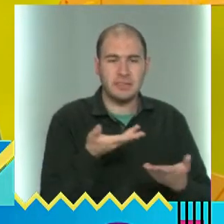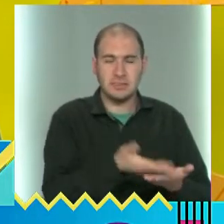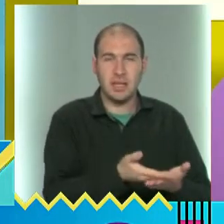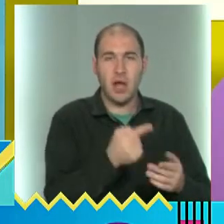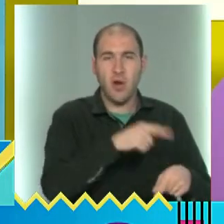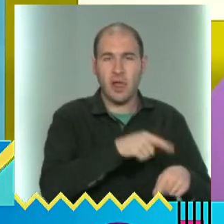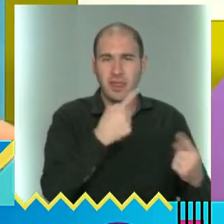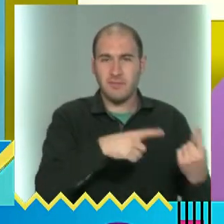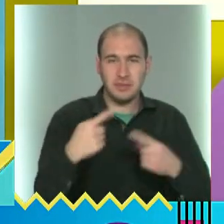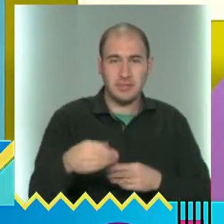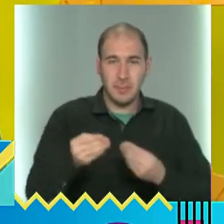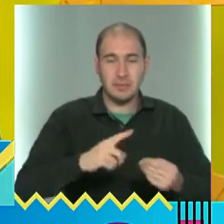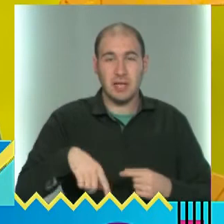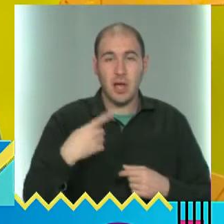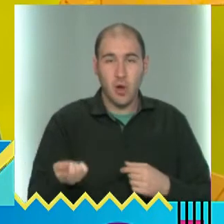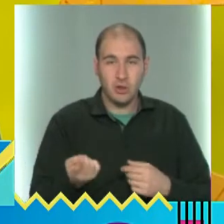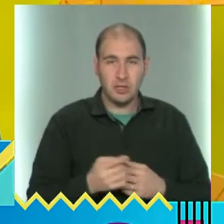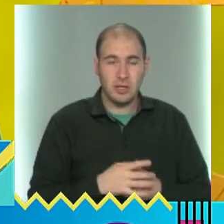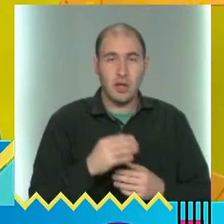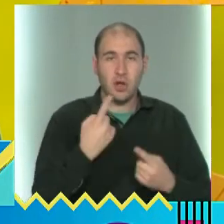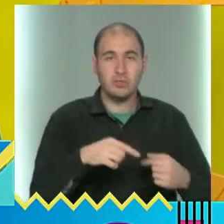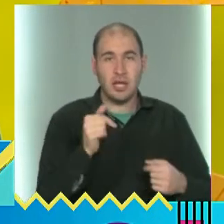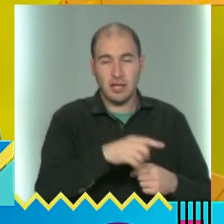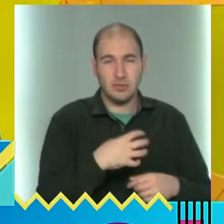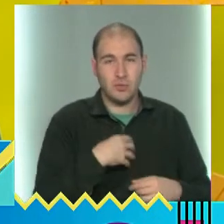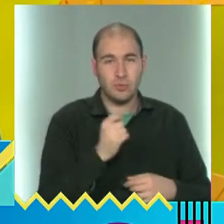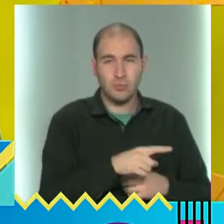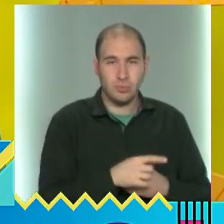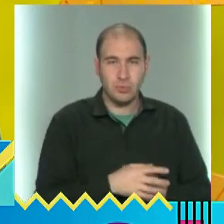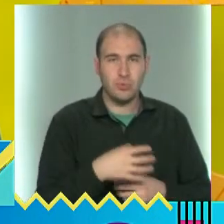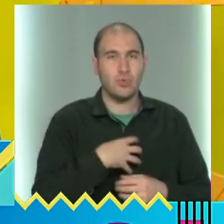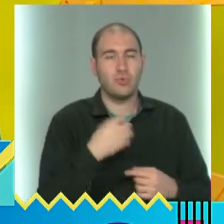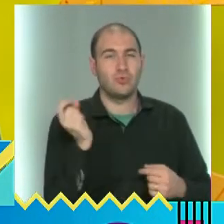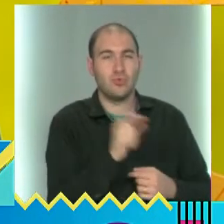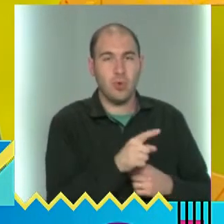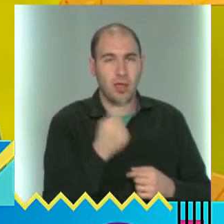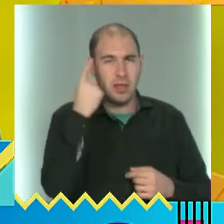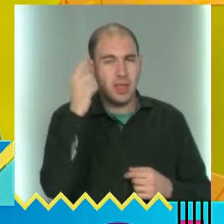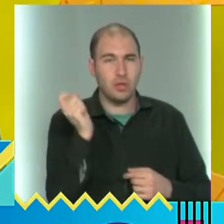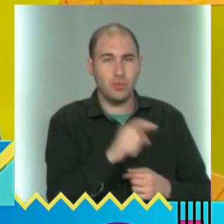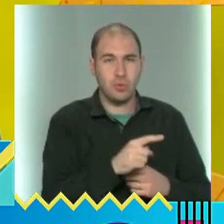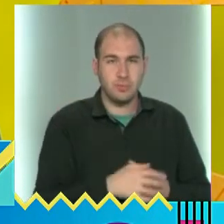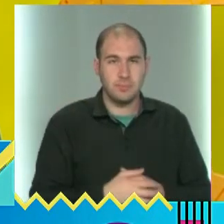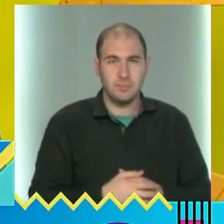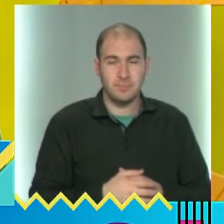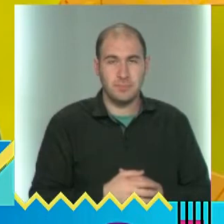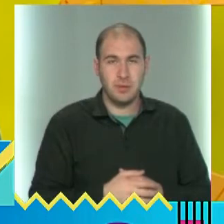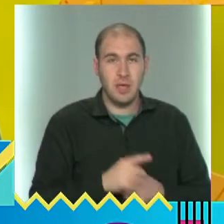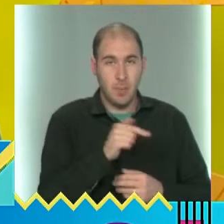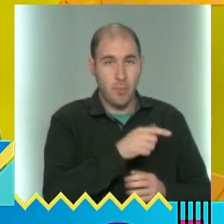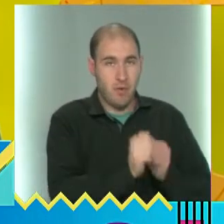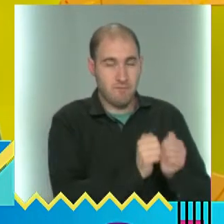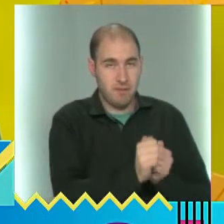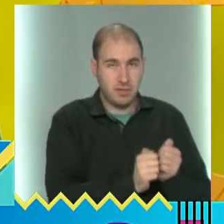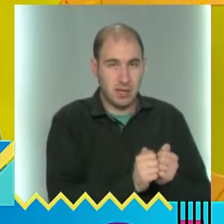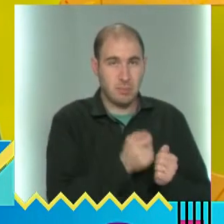de diferencia que otra empresa lo presente, ese producto está protegido. Es tu producto, tu idea. Y cuando tú lo fabriques,